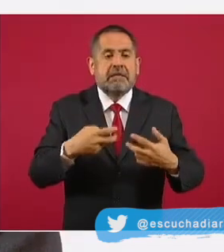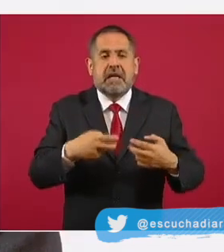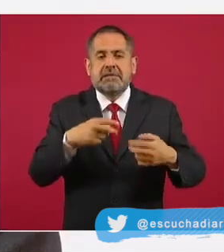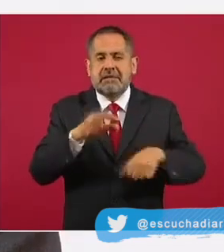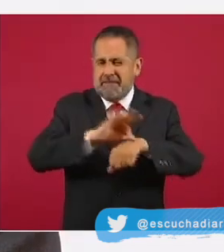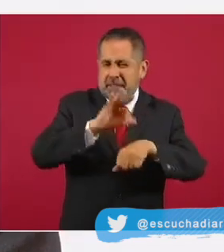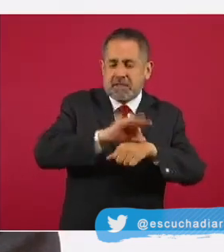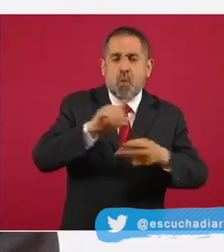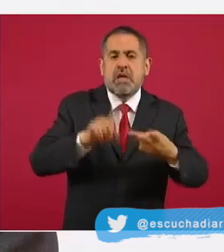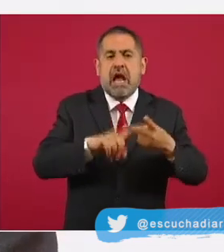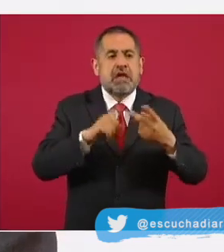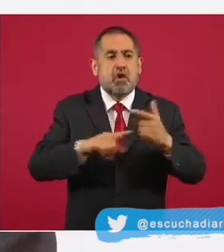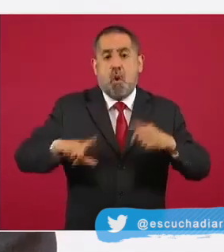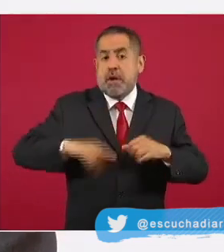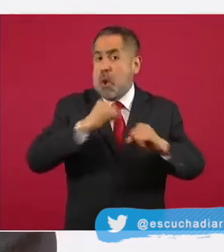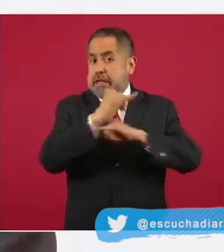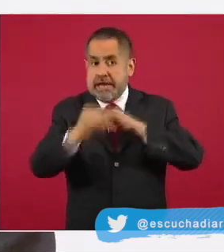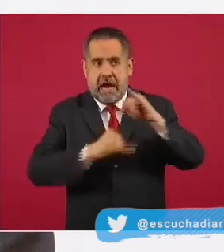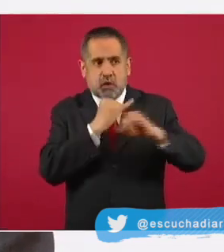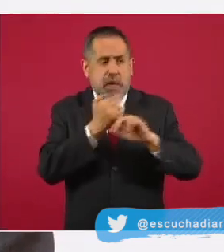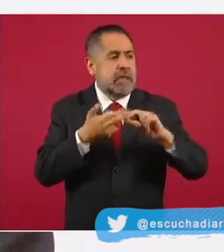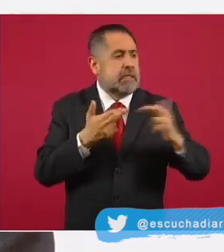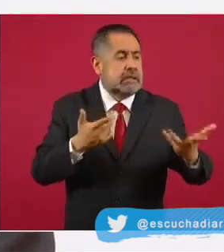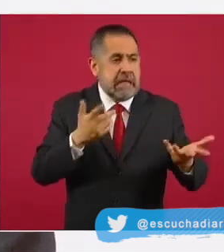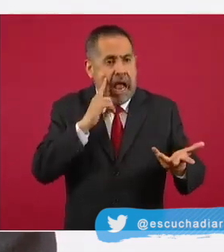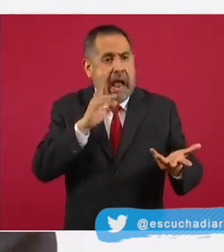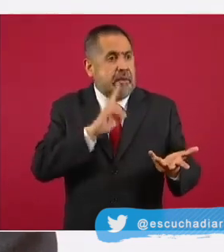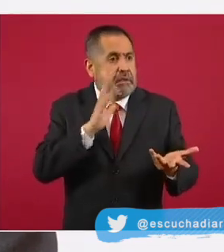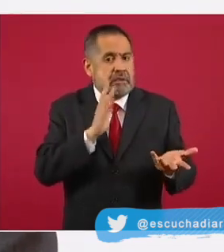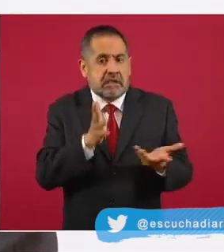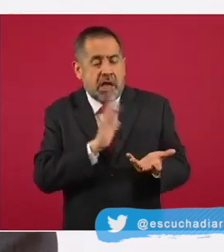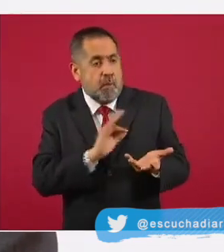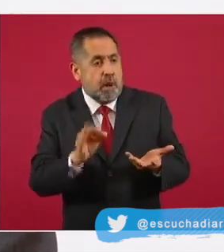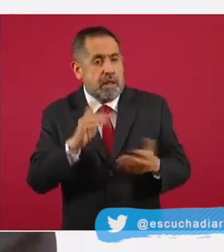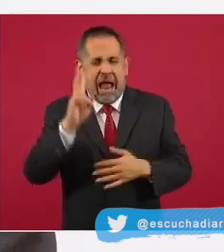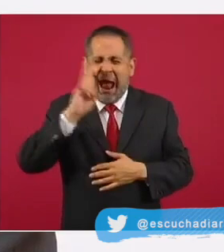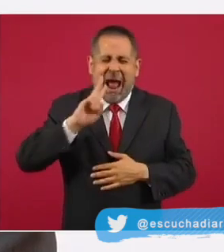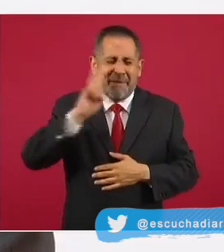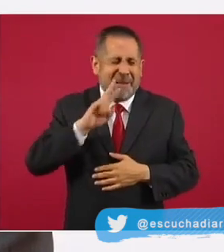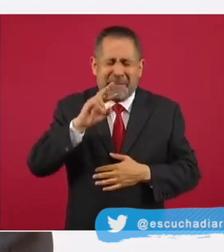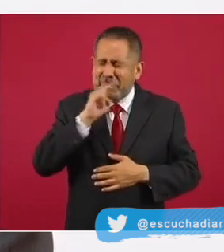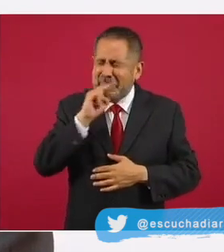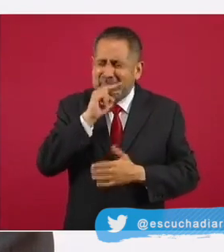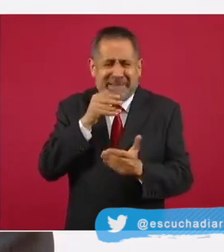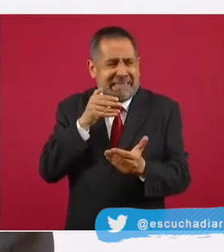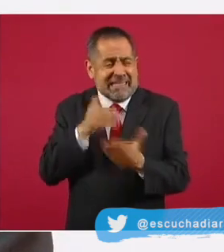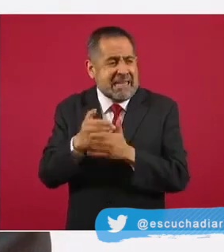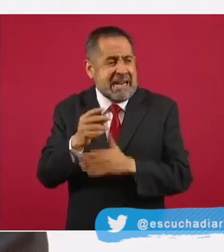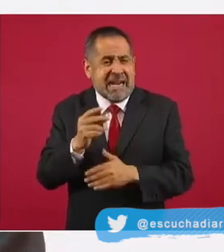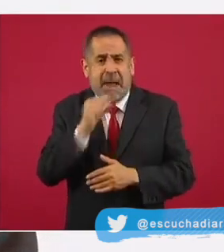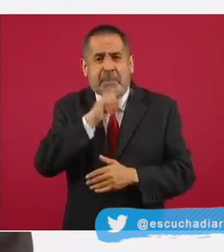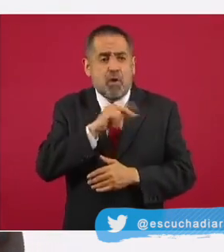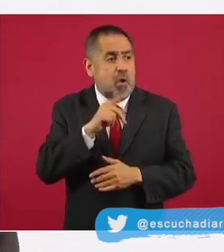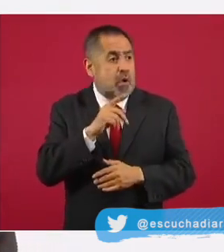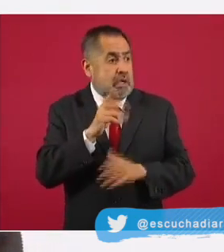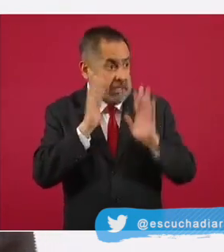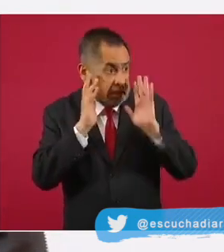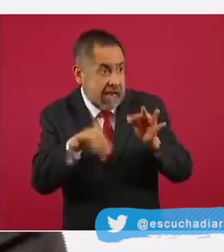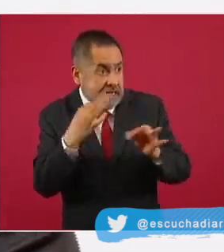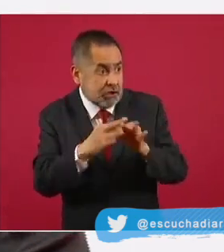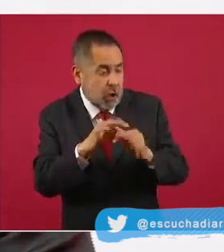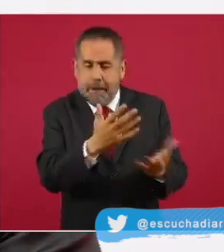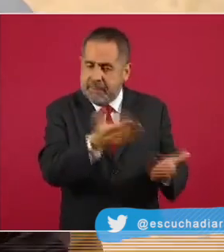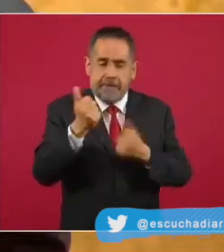gobiernos internacionales para obtener y aplicar lo más pronto posible la vacuna contra el